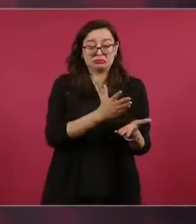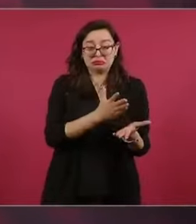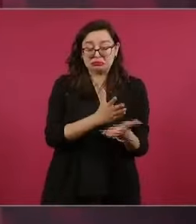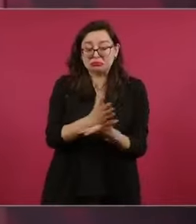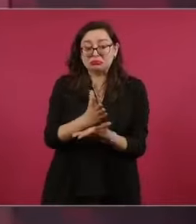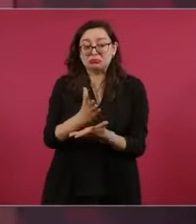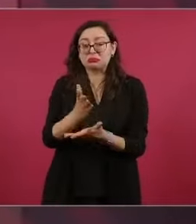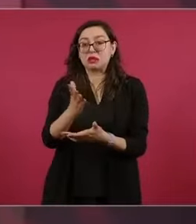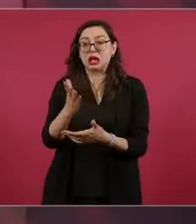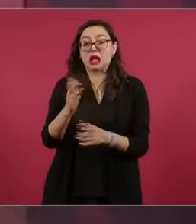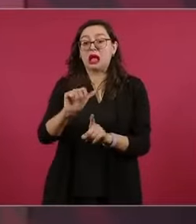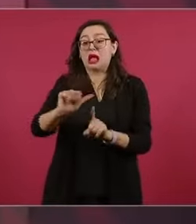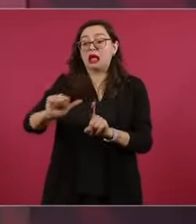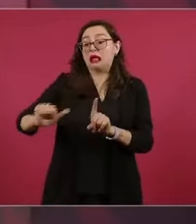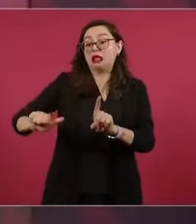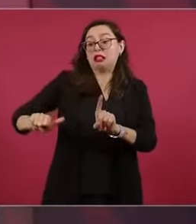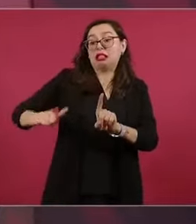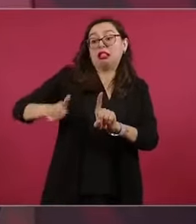como dirigente moral.